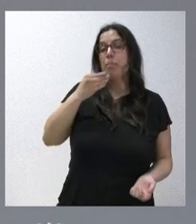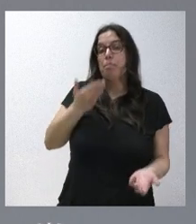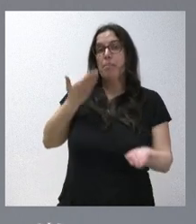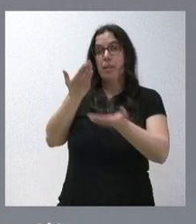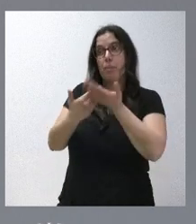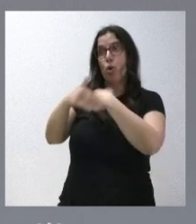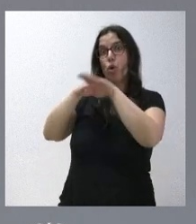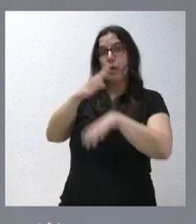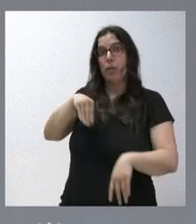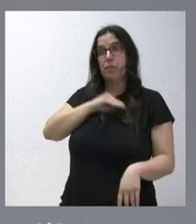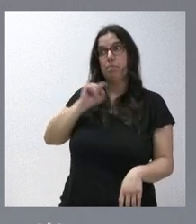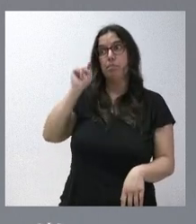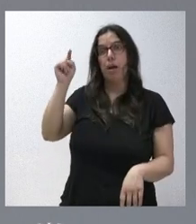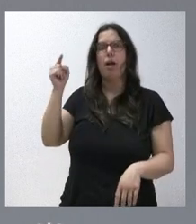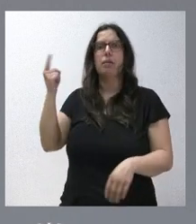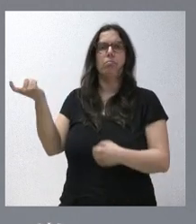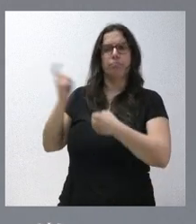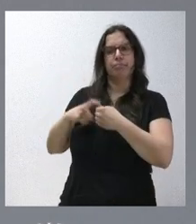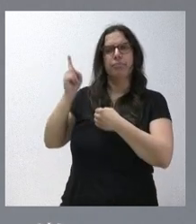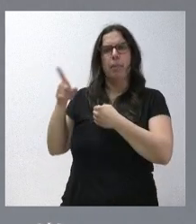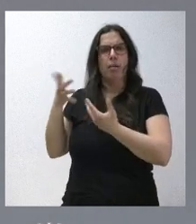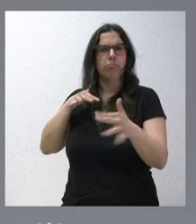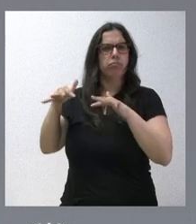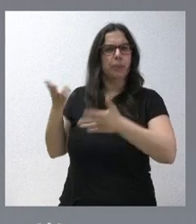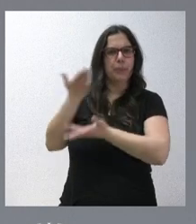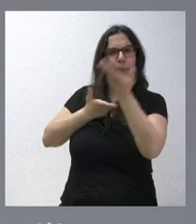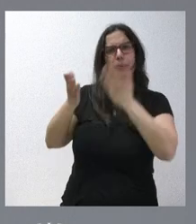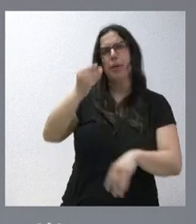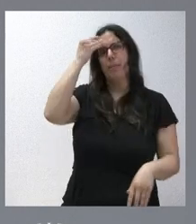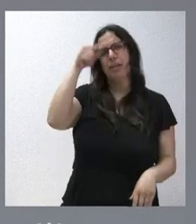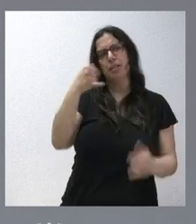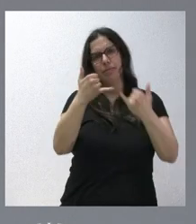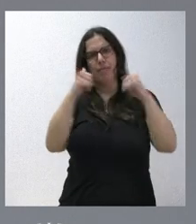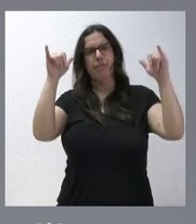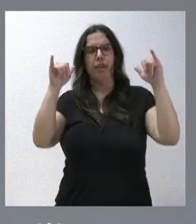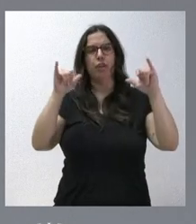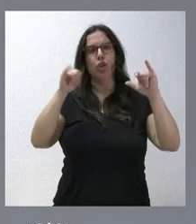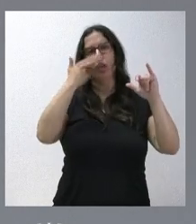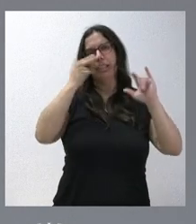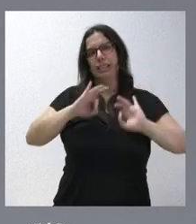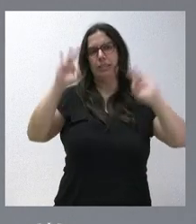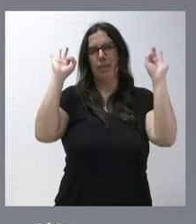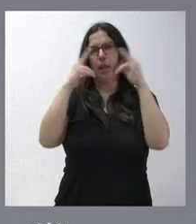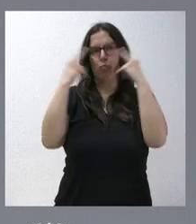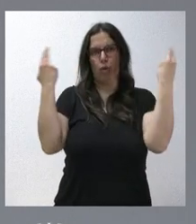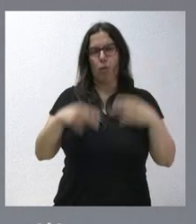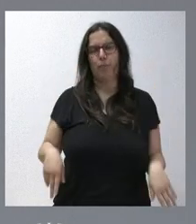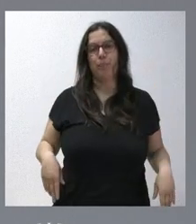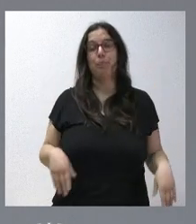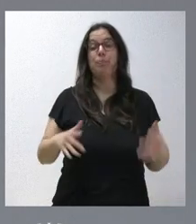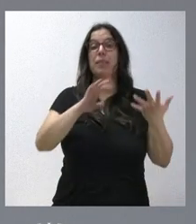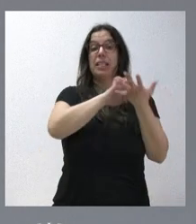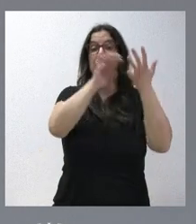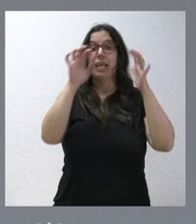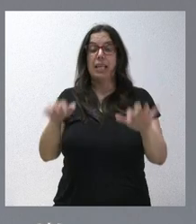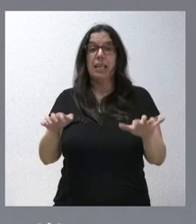gobierno de España que se implique activamente y lo considere un acontecimiento de especial interés público Castilla y león